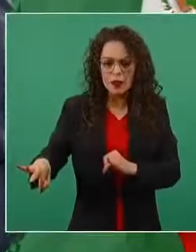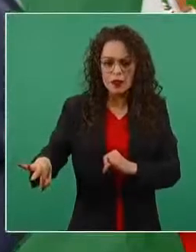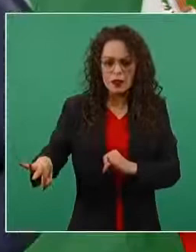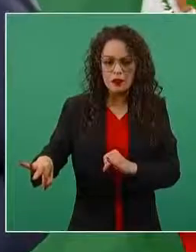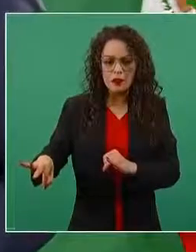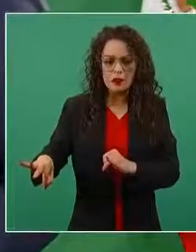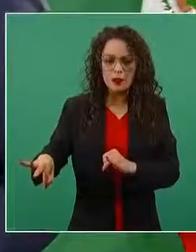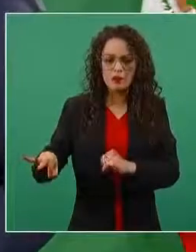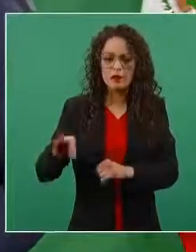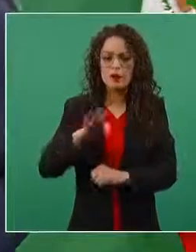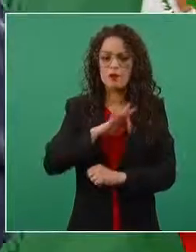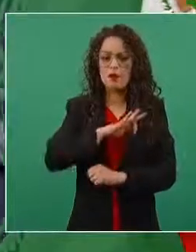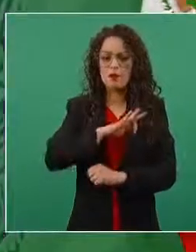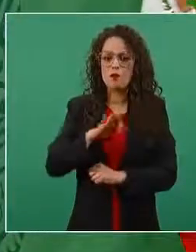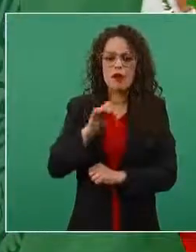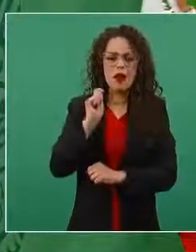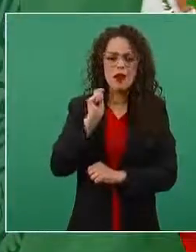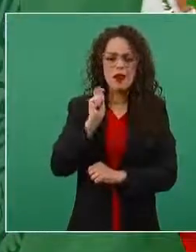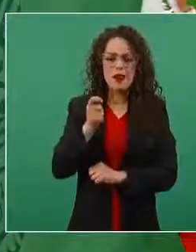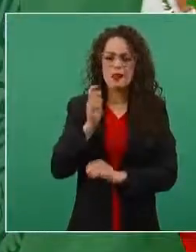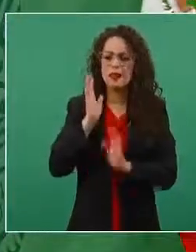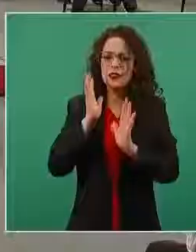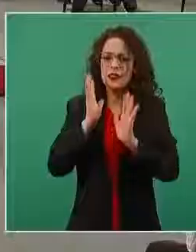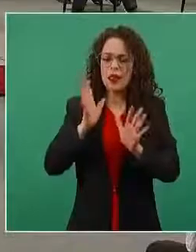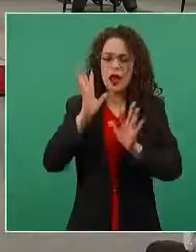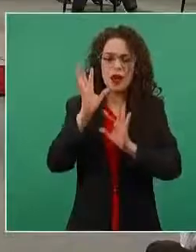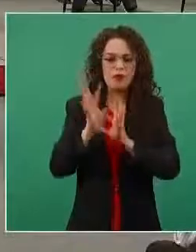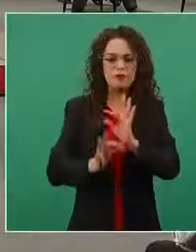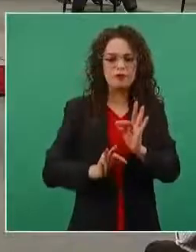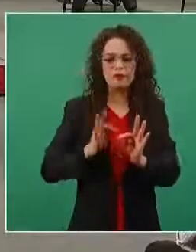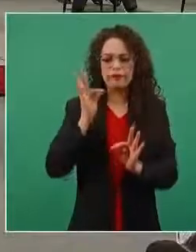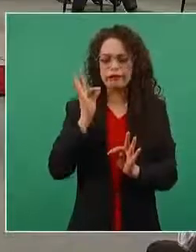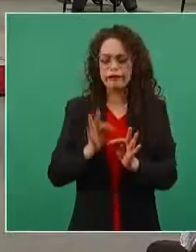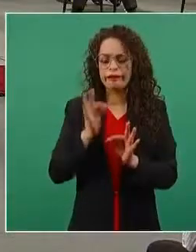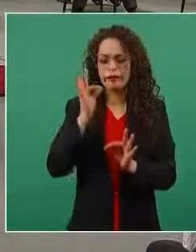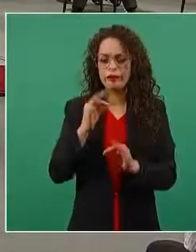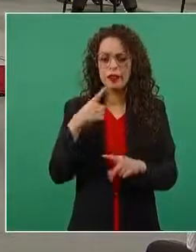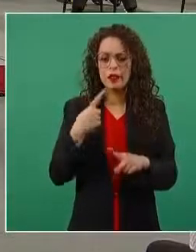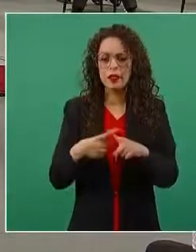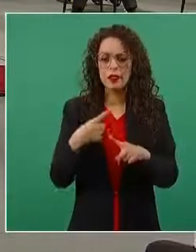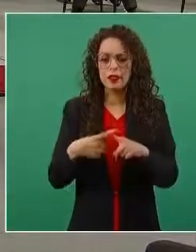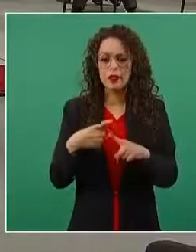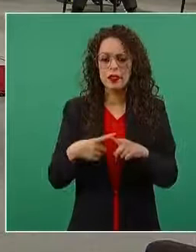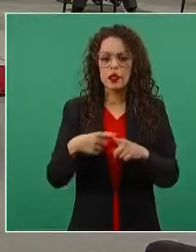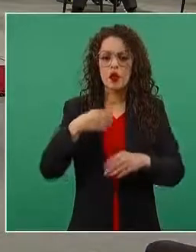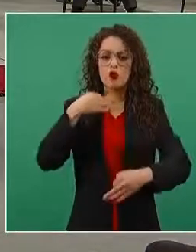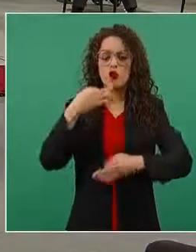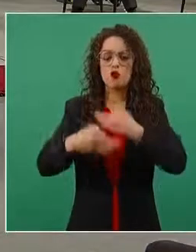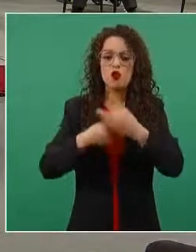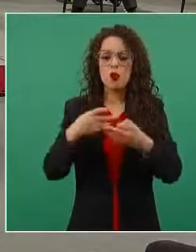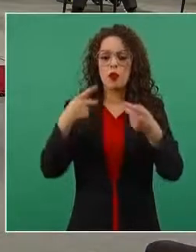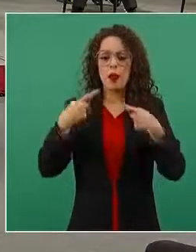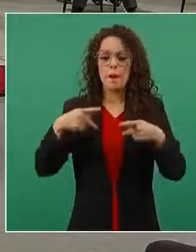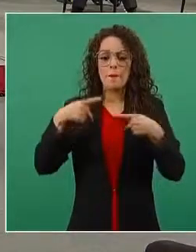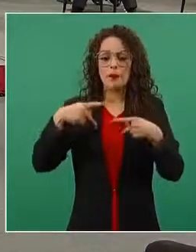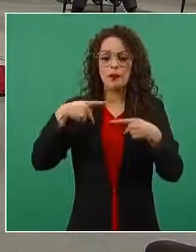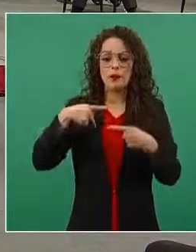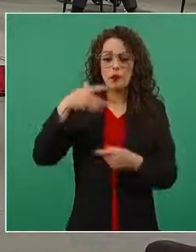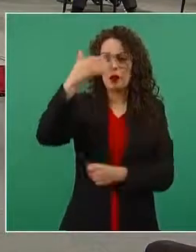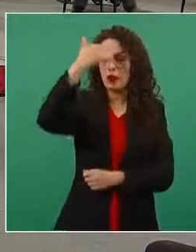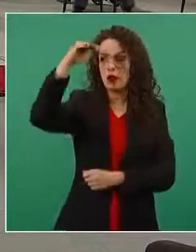tener prácticamente vacunados a todos los adultos mayores de 50